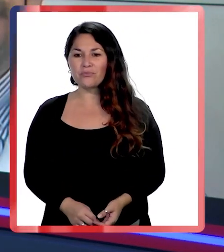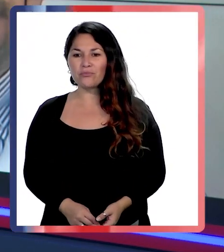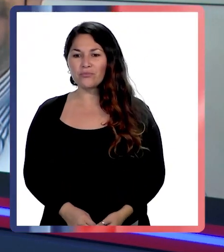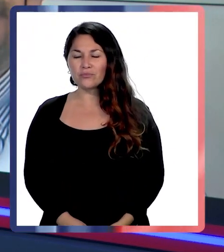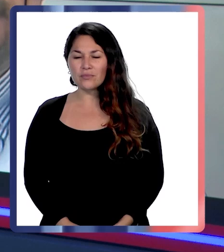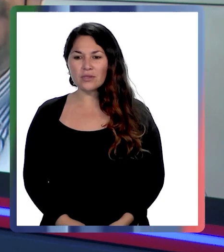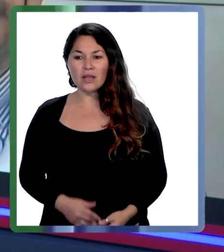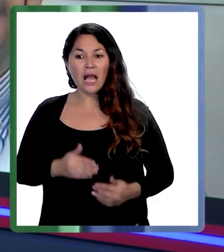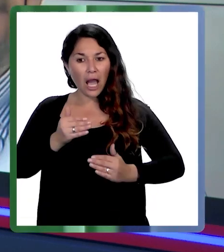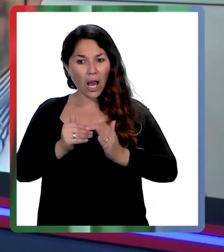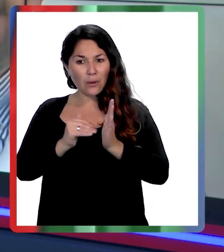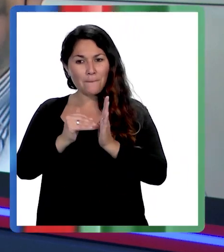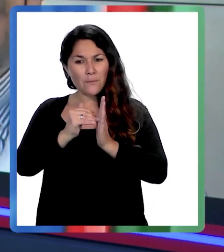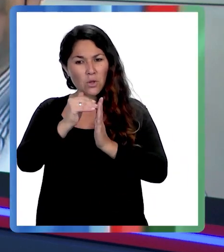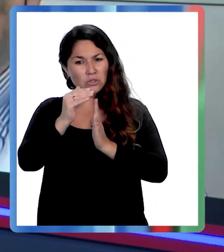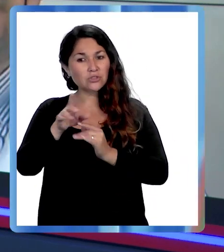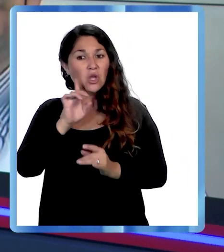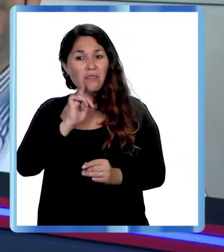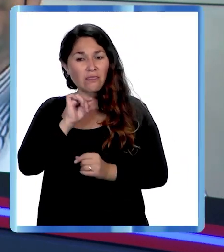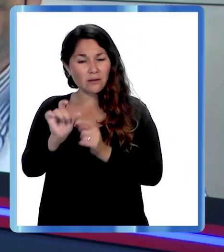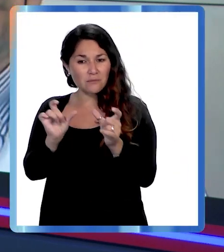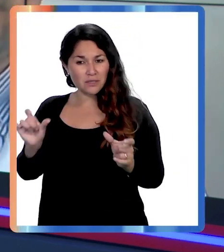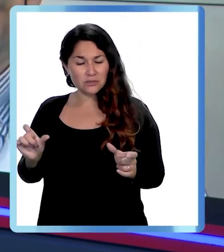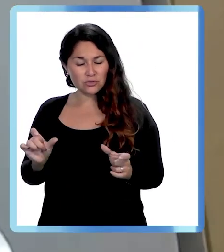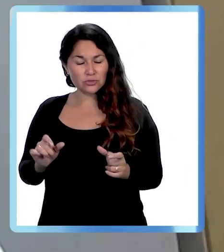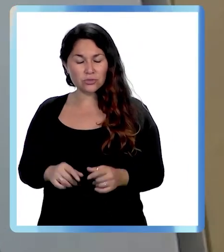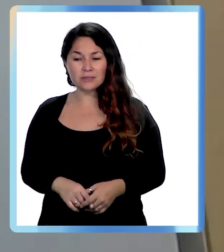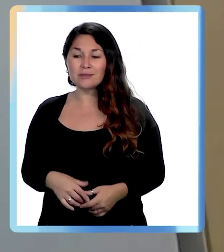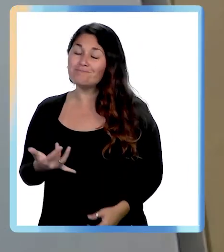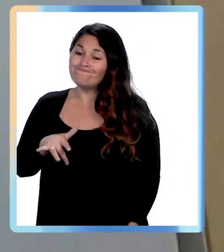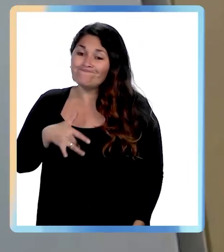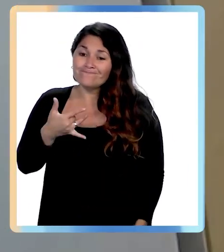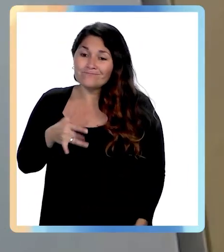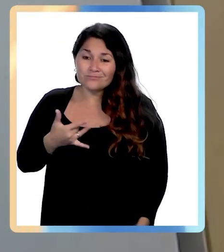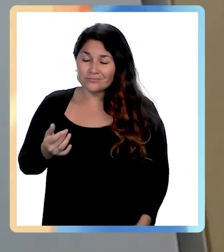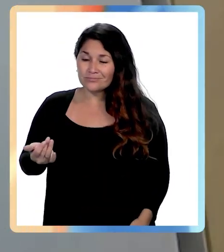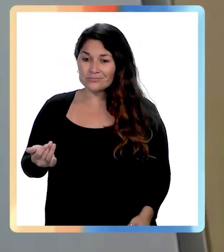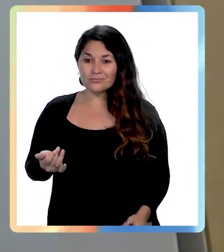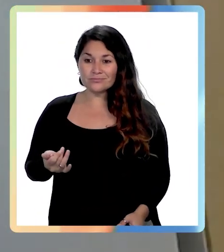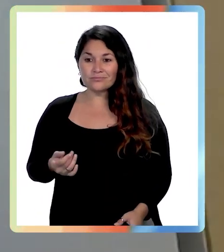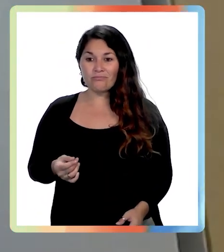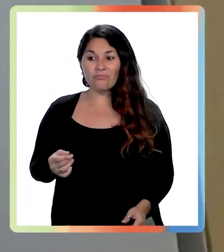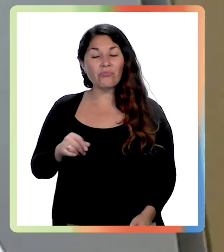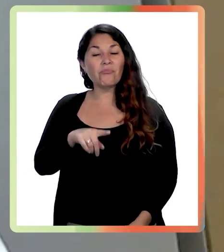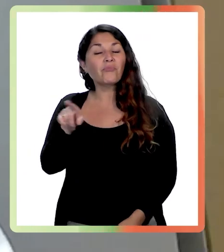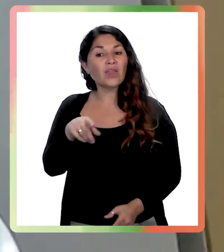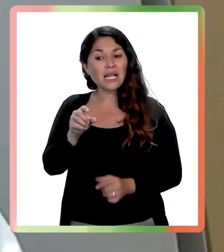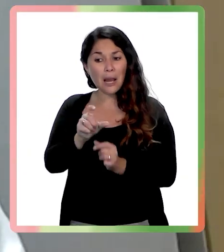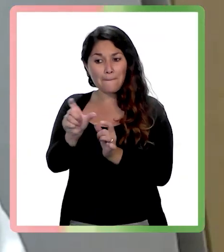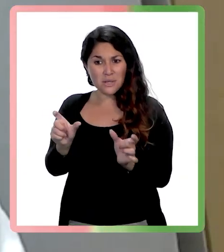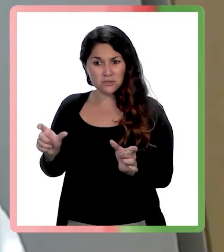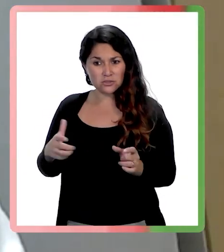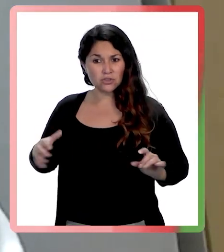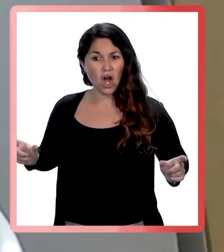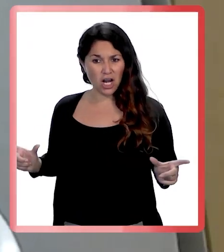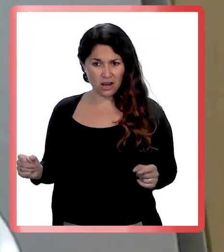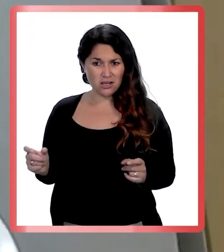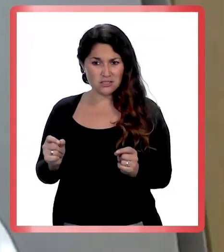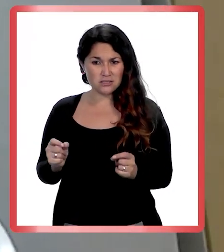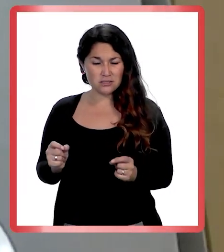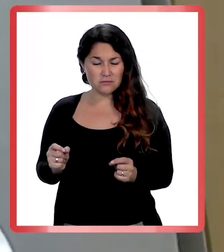estas etapas que están viviendo estas personas? Lamentablemente, cuando los pacientes tienen el diagnóstico de